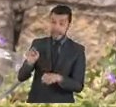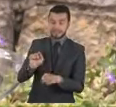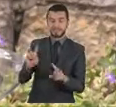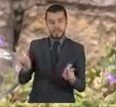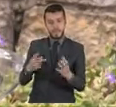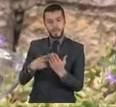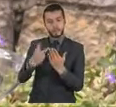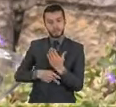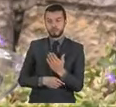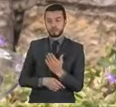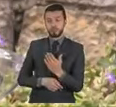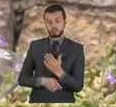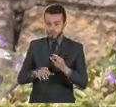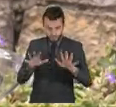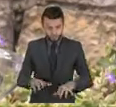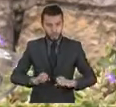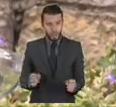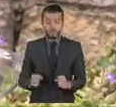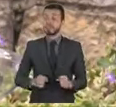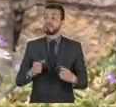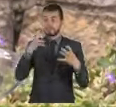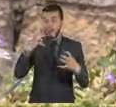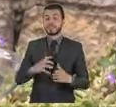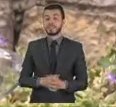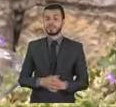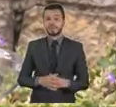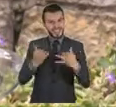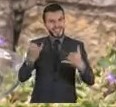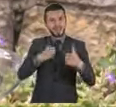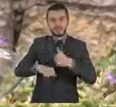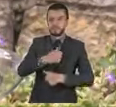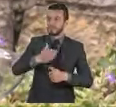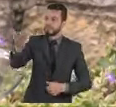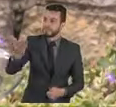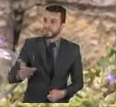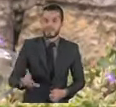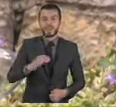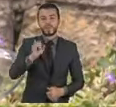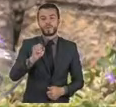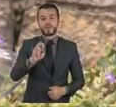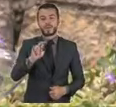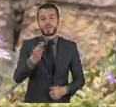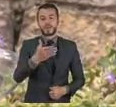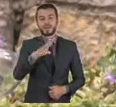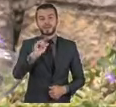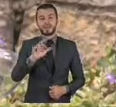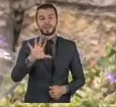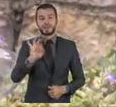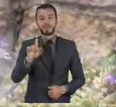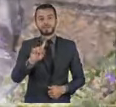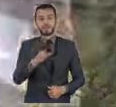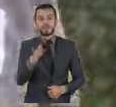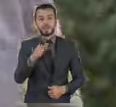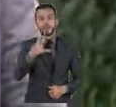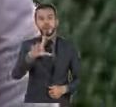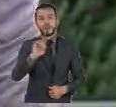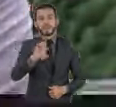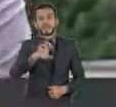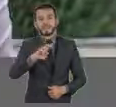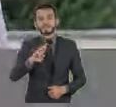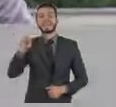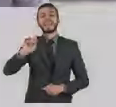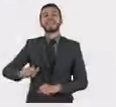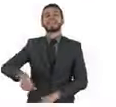programa típicamente metropolitano, por supuesto. Y ahora queremos invitar a Juan Carlos López, director de la Caja de Vivienda Popular.